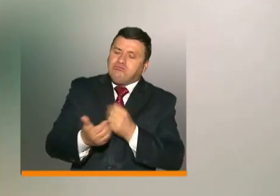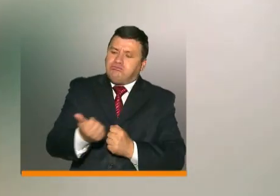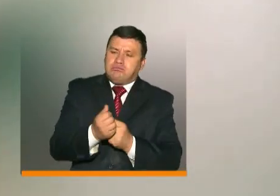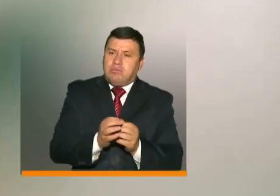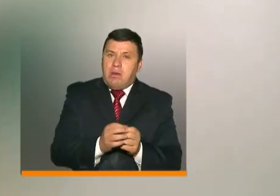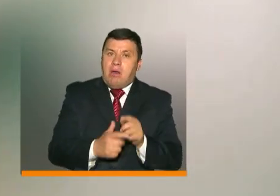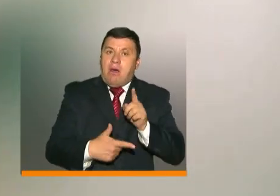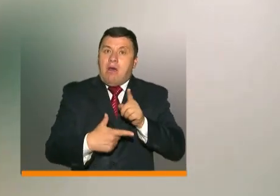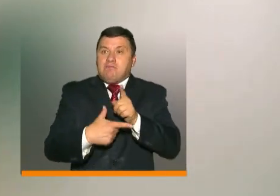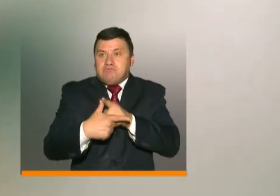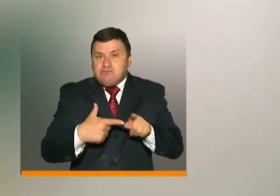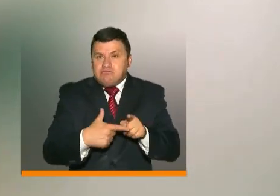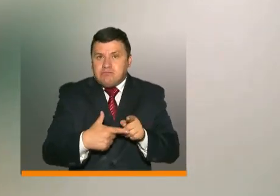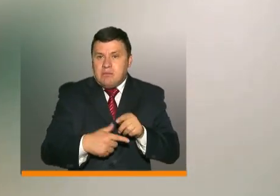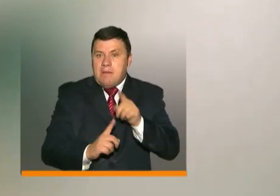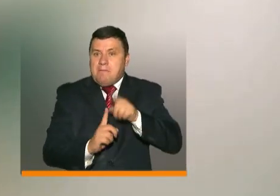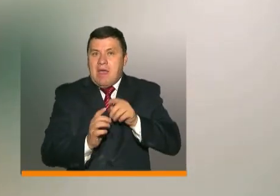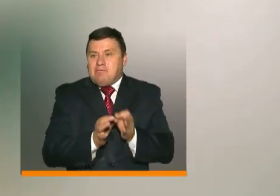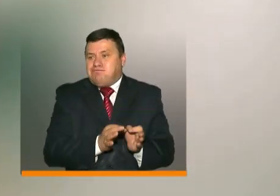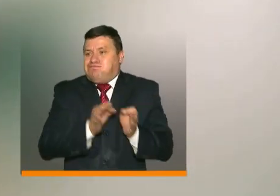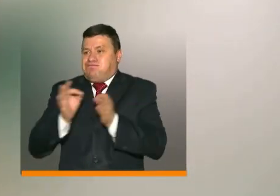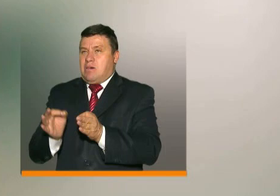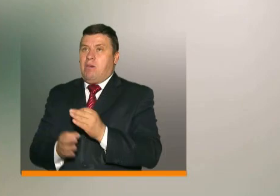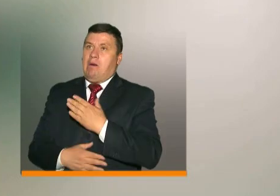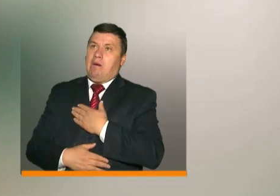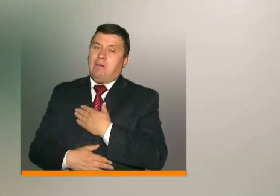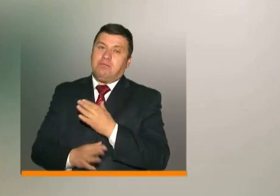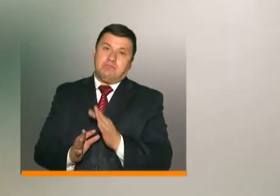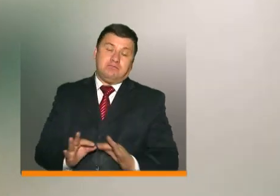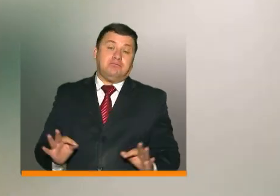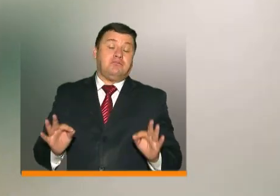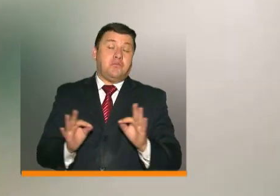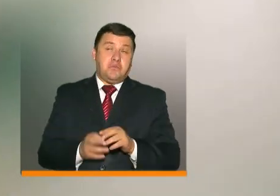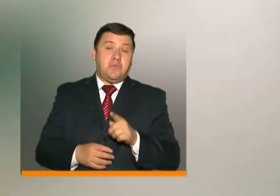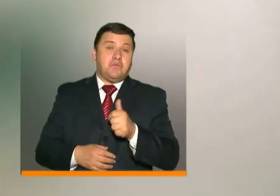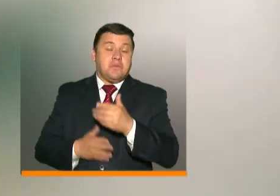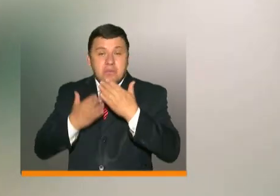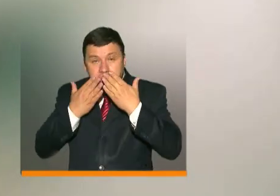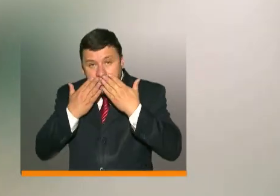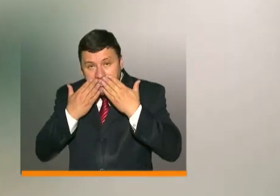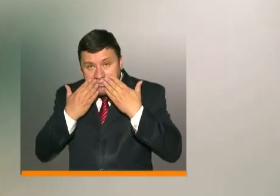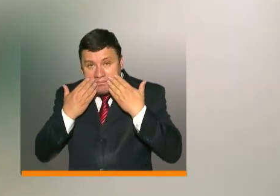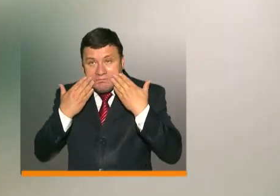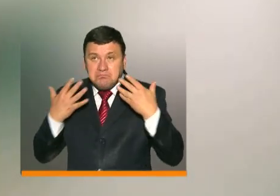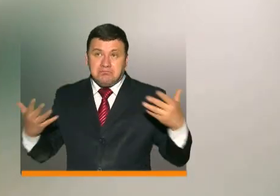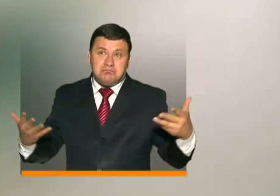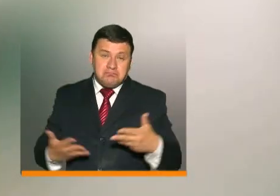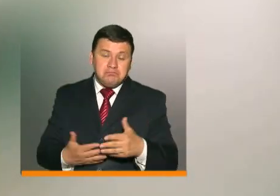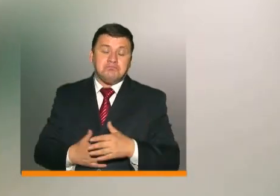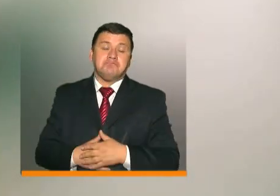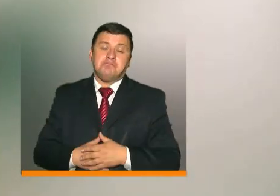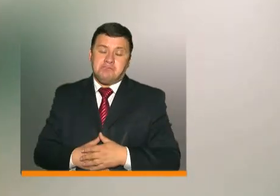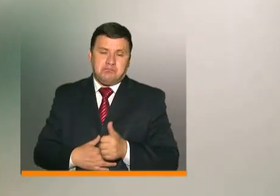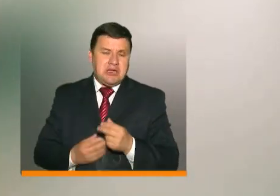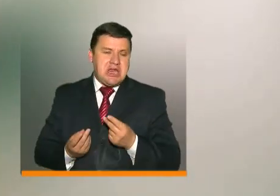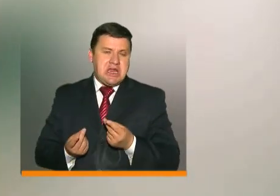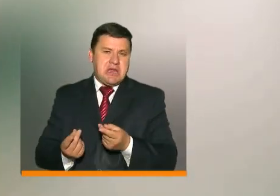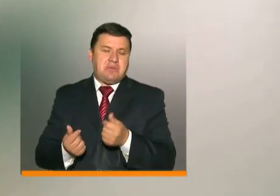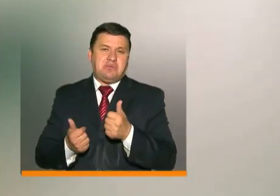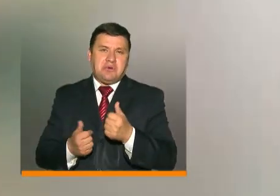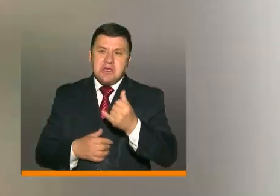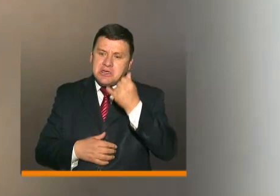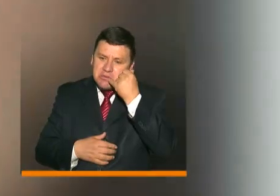pago de mis estudios. También quiero resaltar que fueron muy amables y la ayuda fue muy rápida por